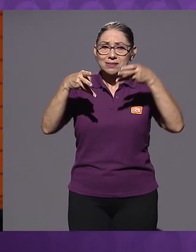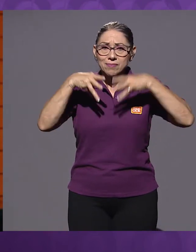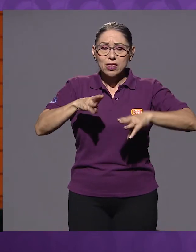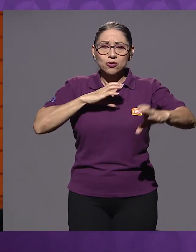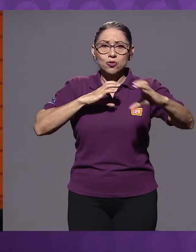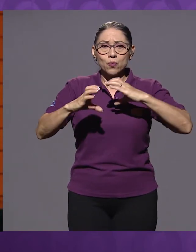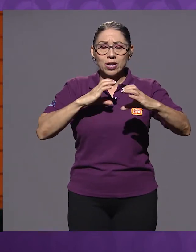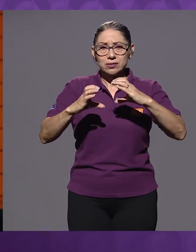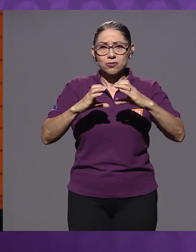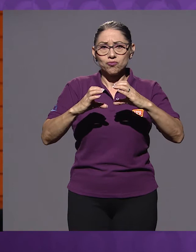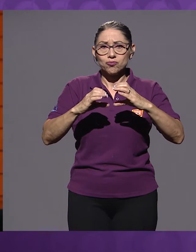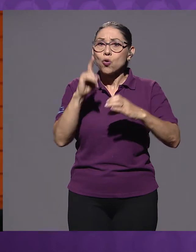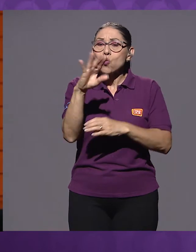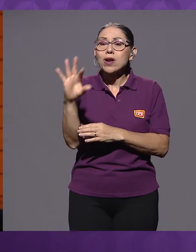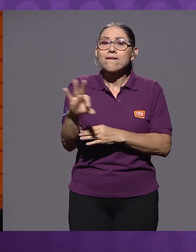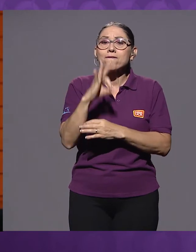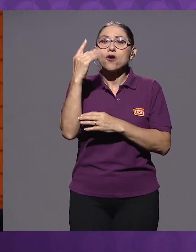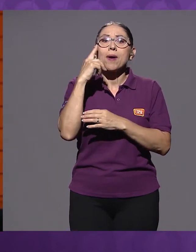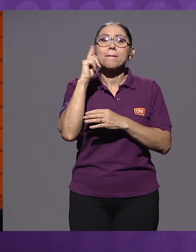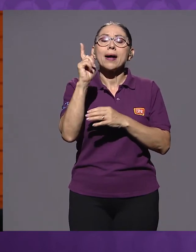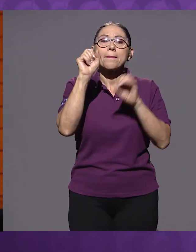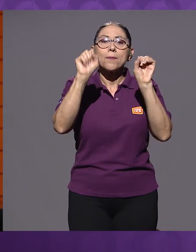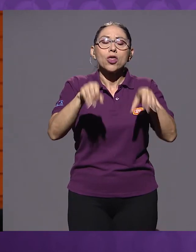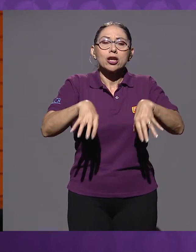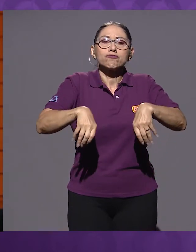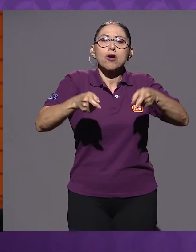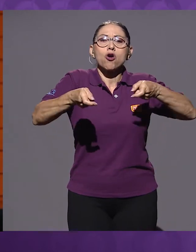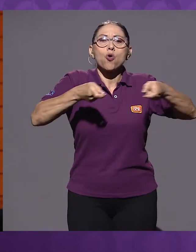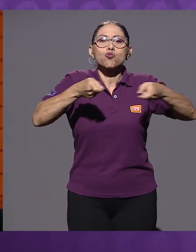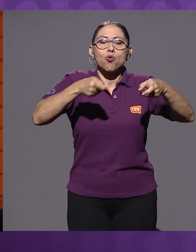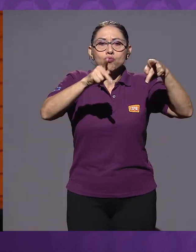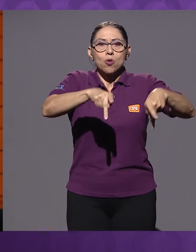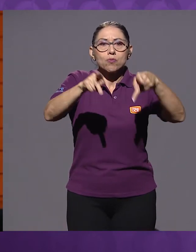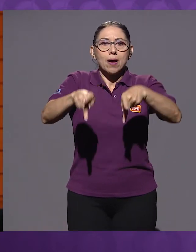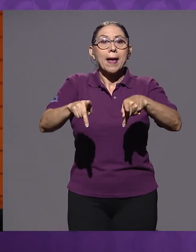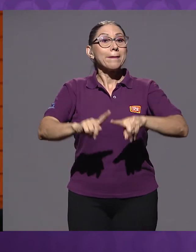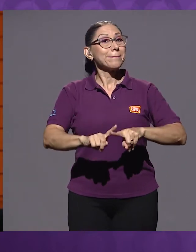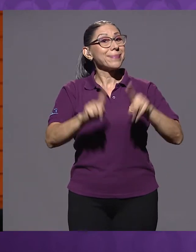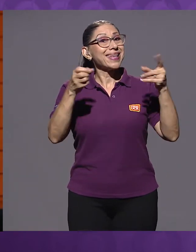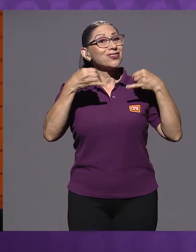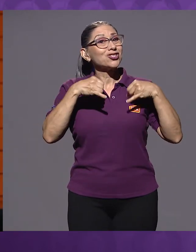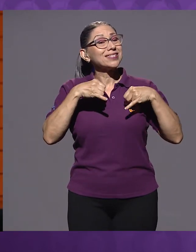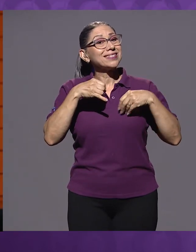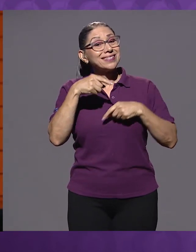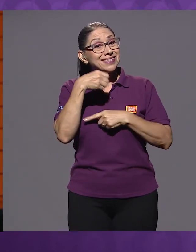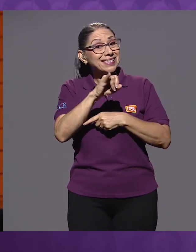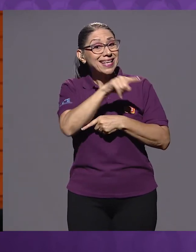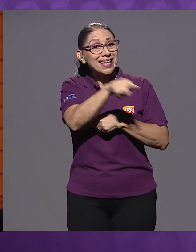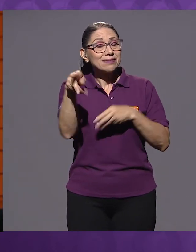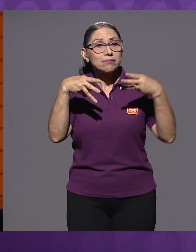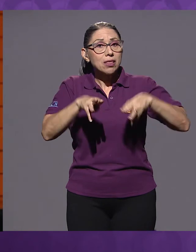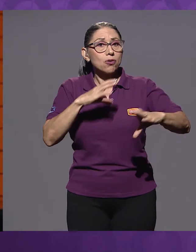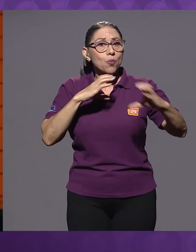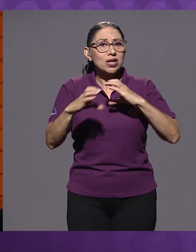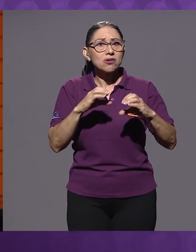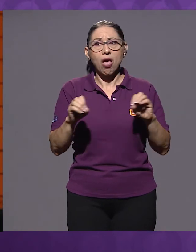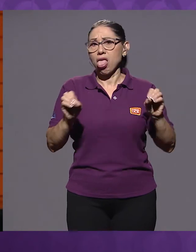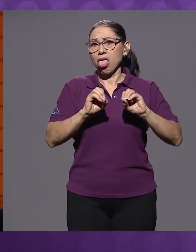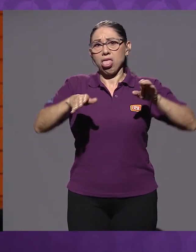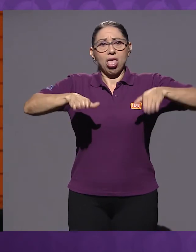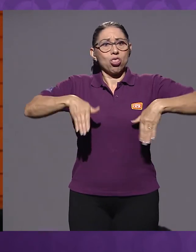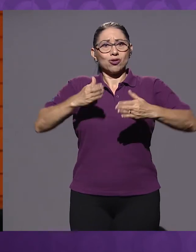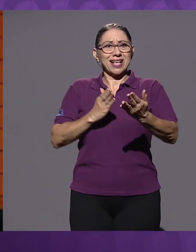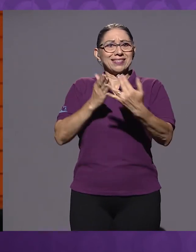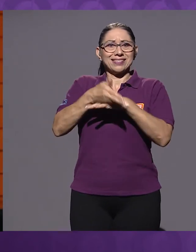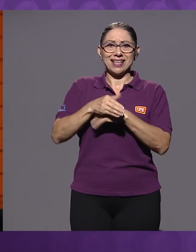canal ideal para ejercer el control ciudadano. Pero si el medio de comunicación no es accesible para recibir